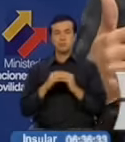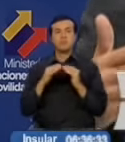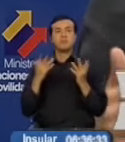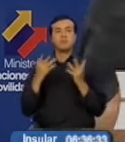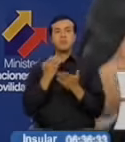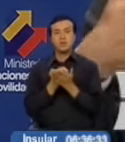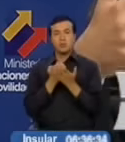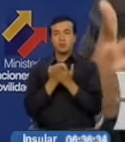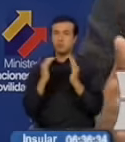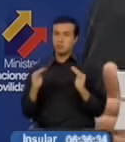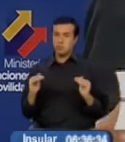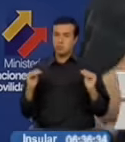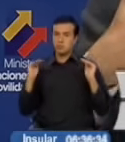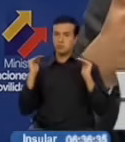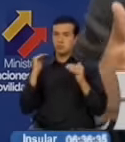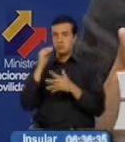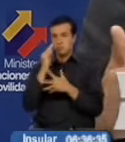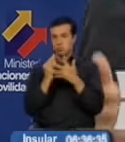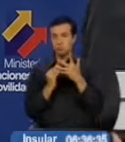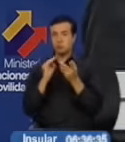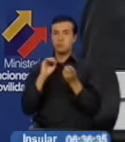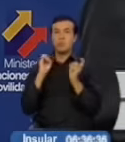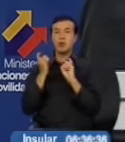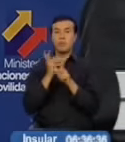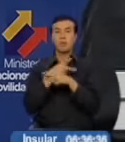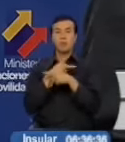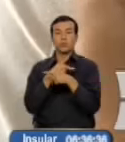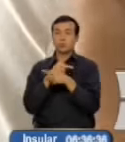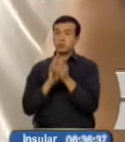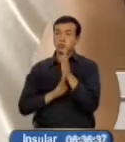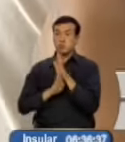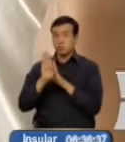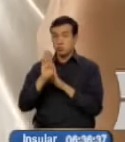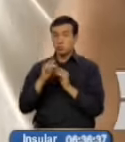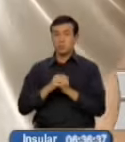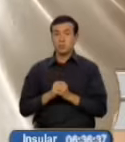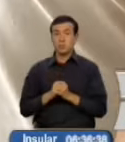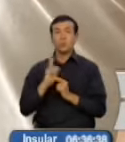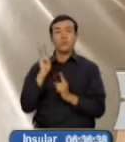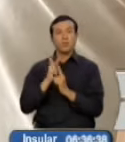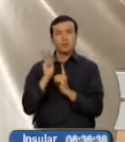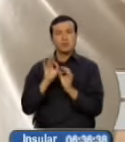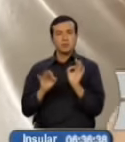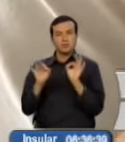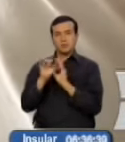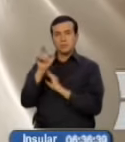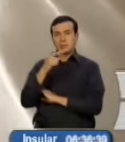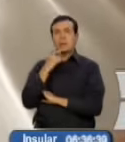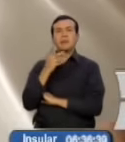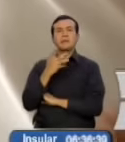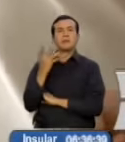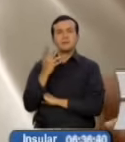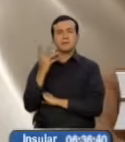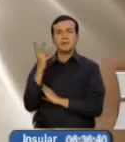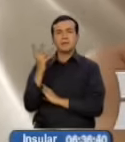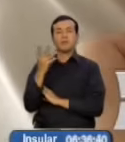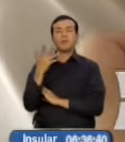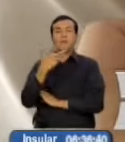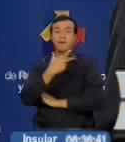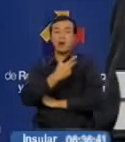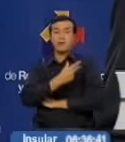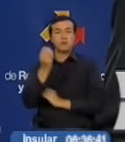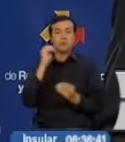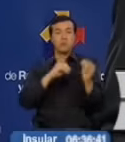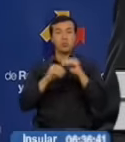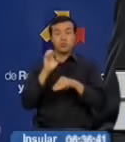nuestra economía, diversificarla, cambiar nuestra matriz productiva. El punto que sobresale para Long es la posibilidad de fabricar vacunas en